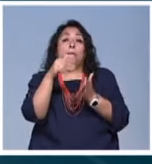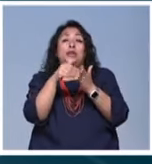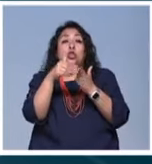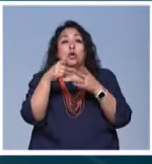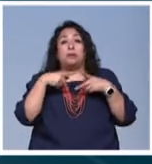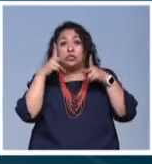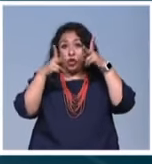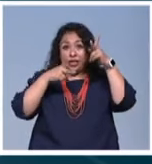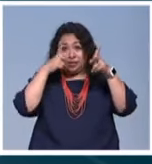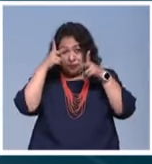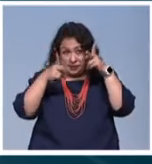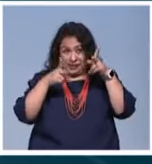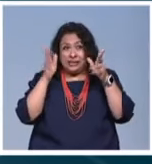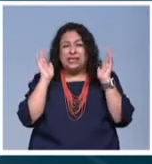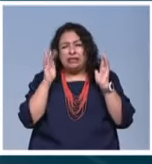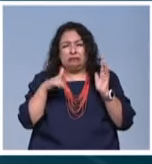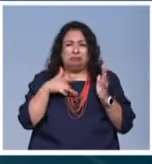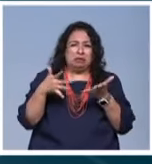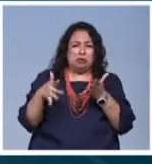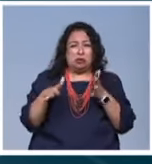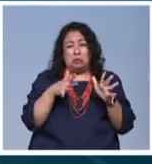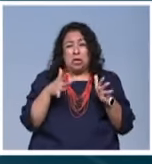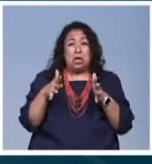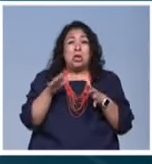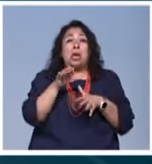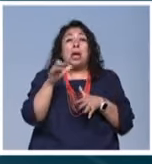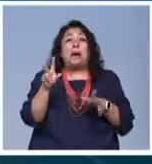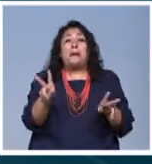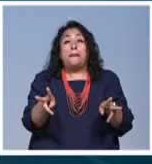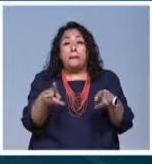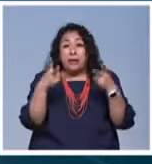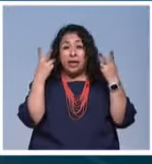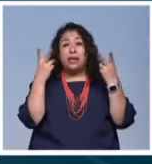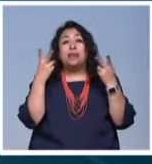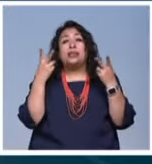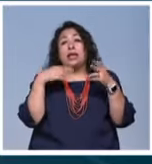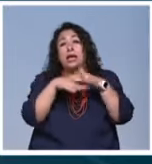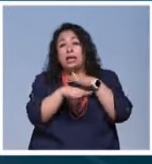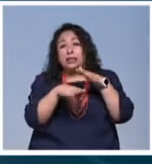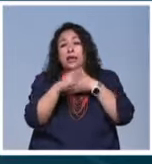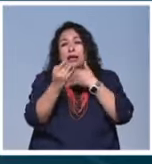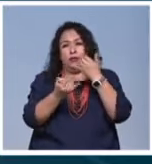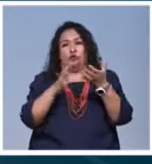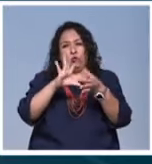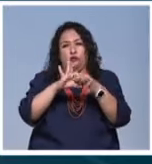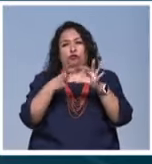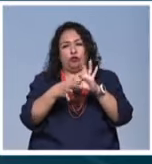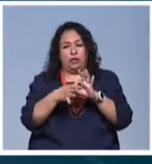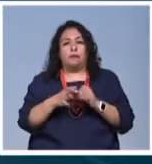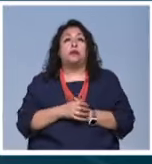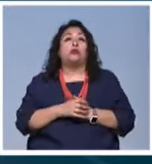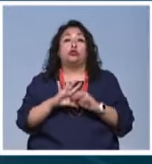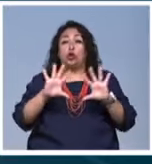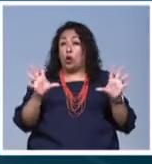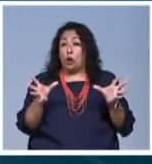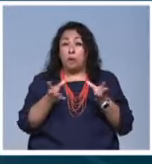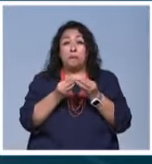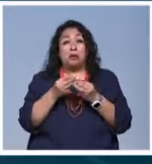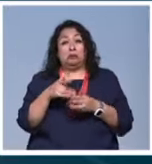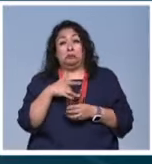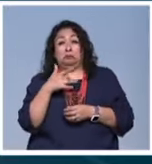visitantes extranjeros una estimación que está basada en la venta de las entradas para los Juegos Olímpicos en total se